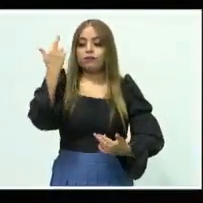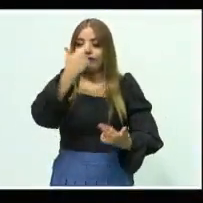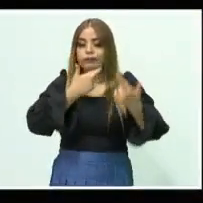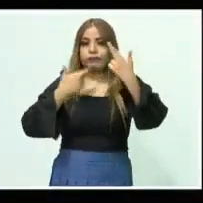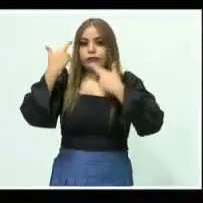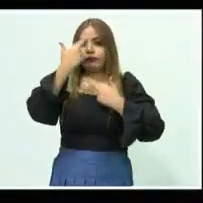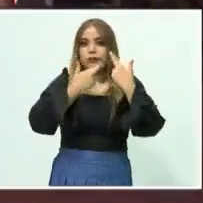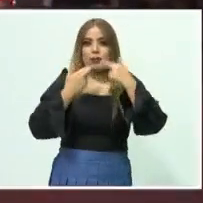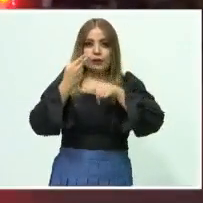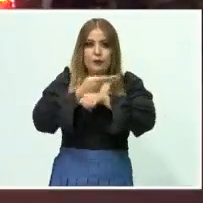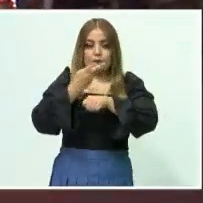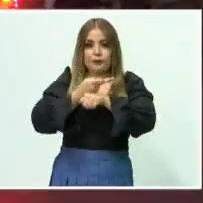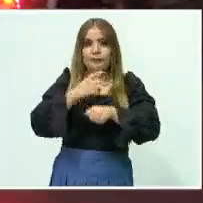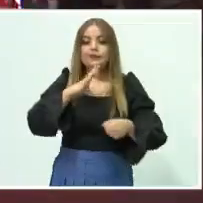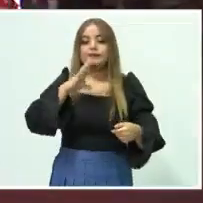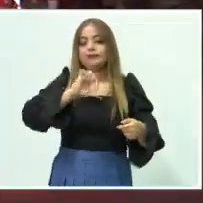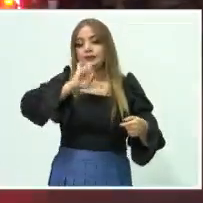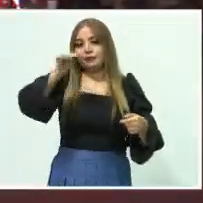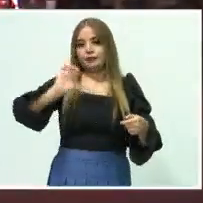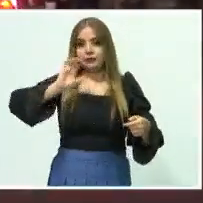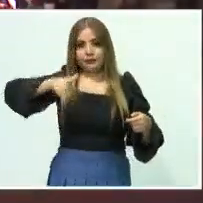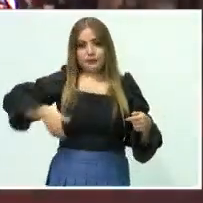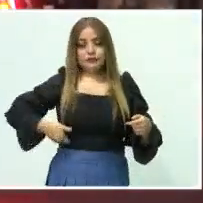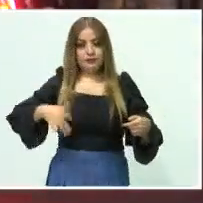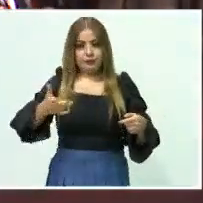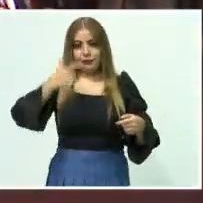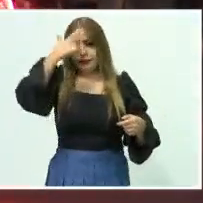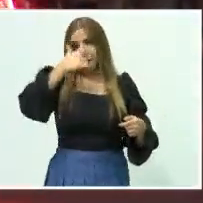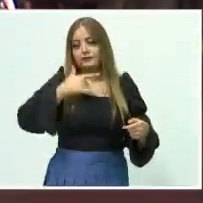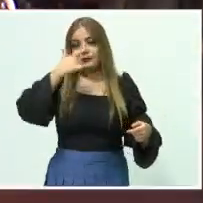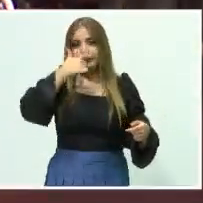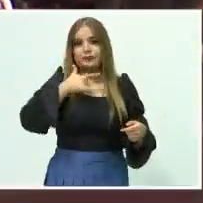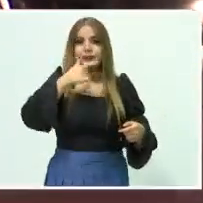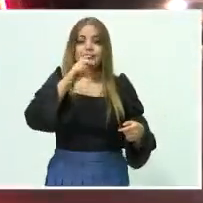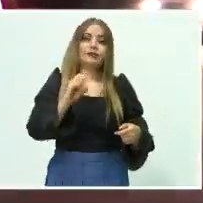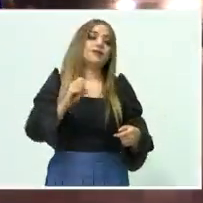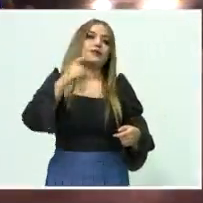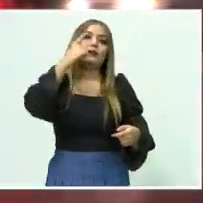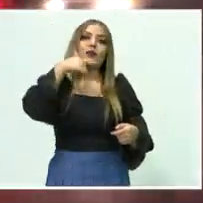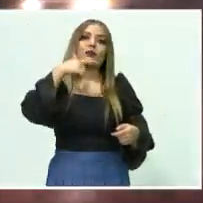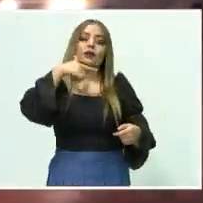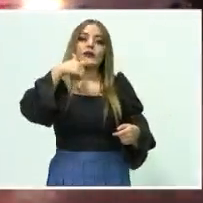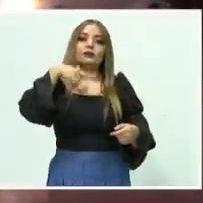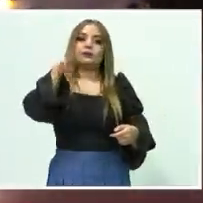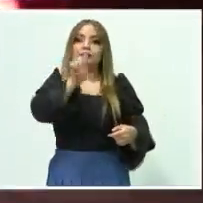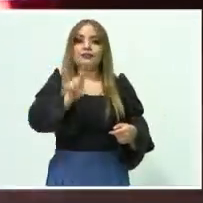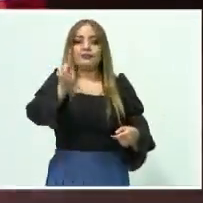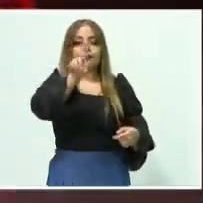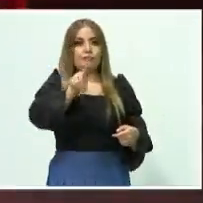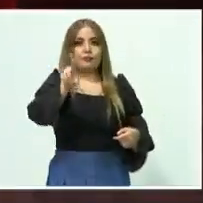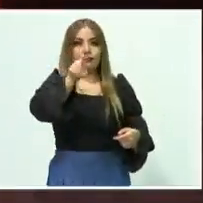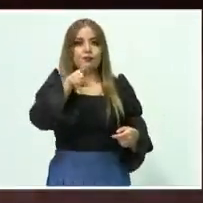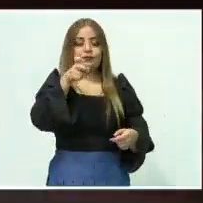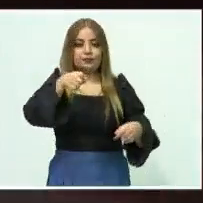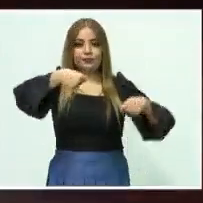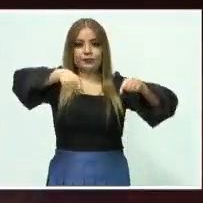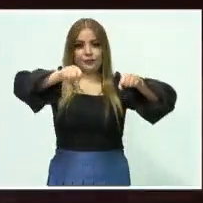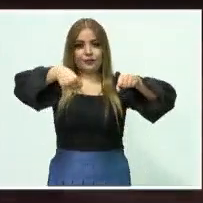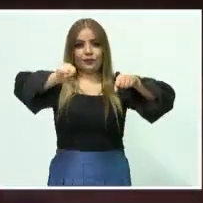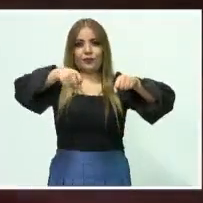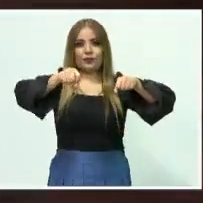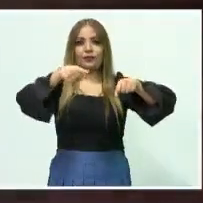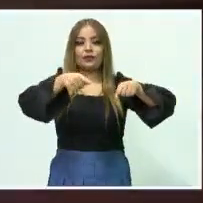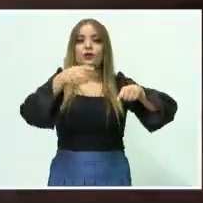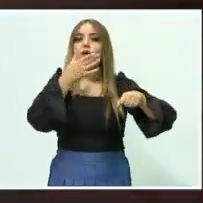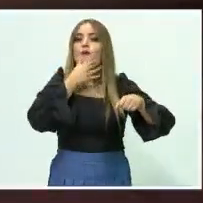valoración médica. Otro accidente tuvo lugar a las 0 horas con 20 minutos de la madrugada del domingo, cuando una motocicleta conducida